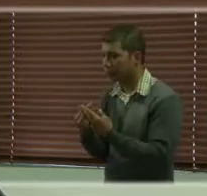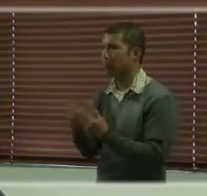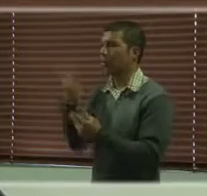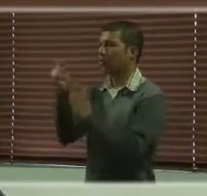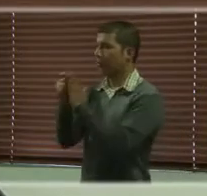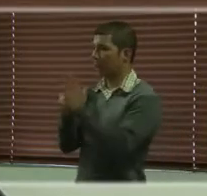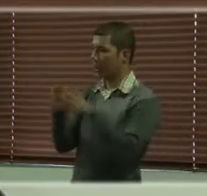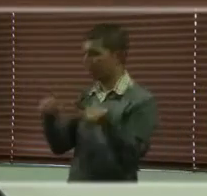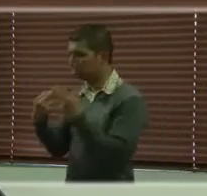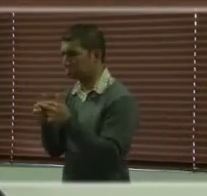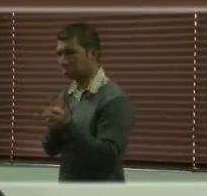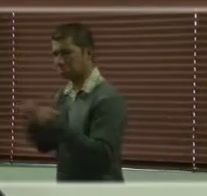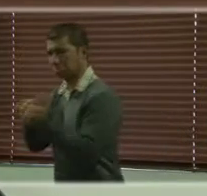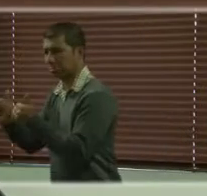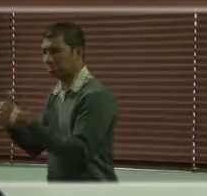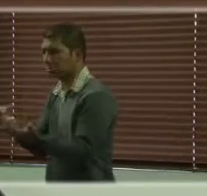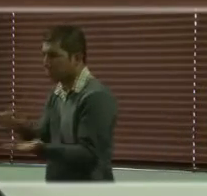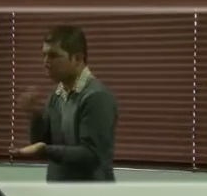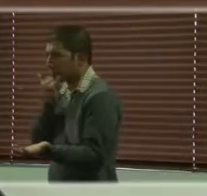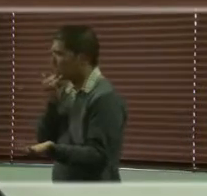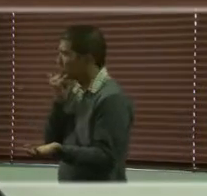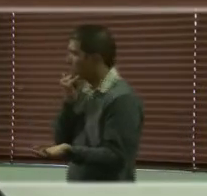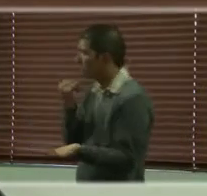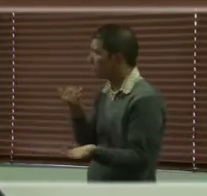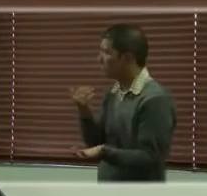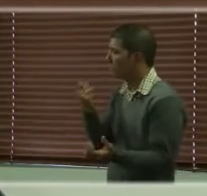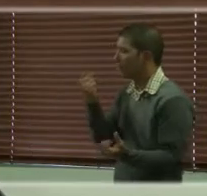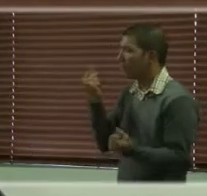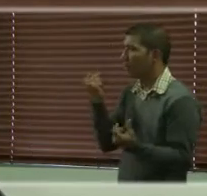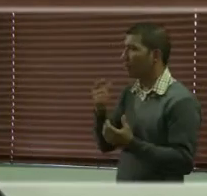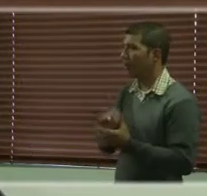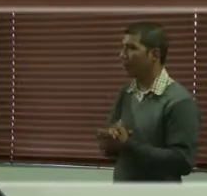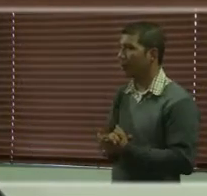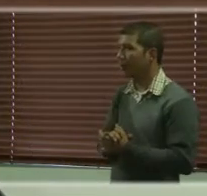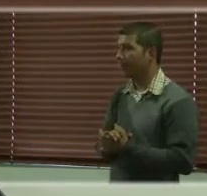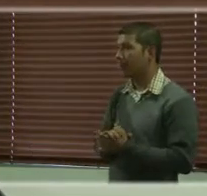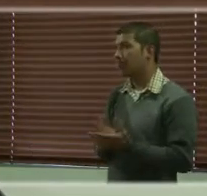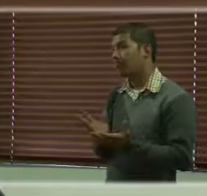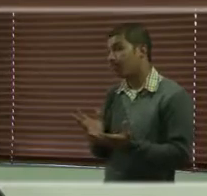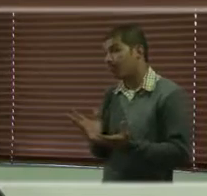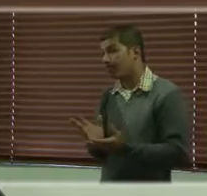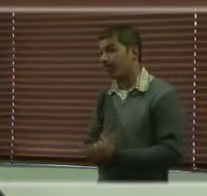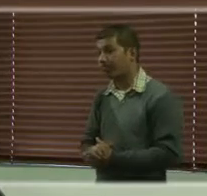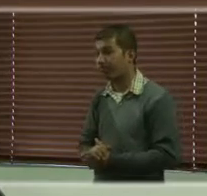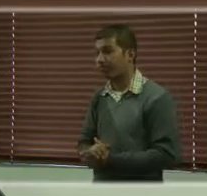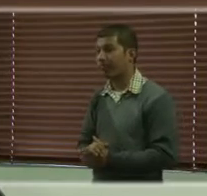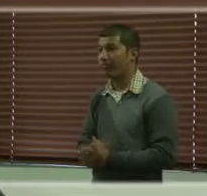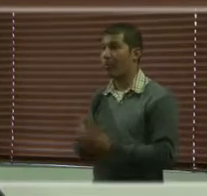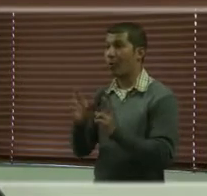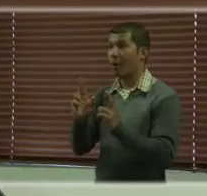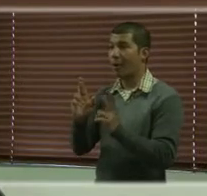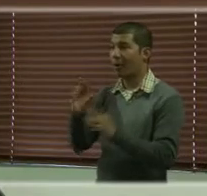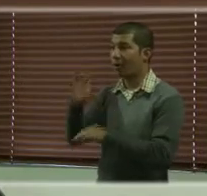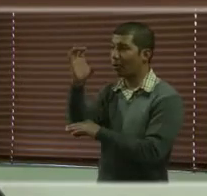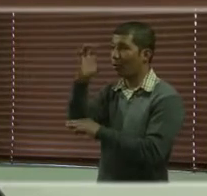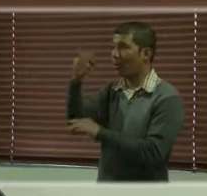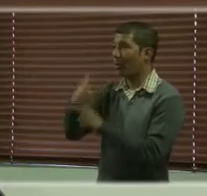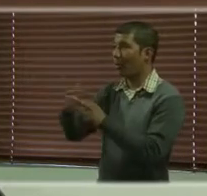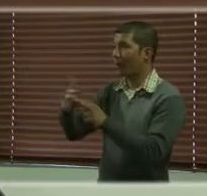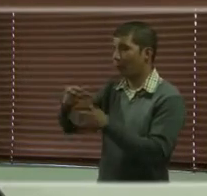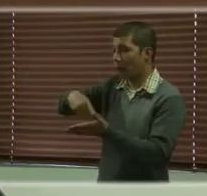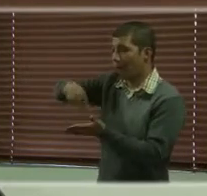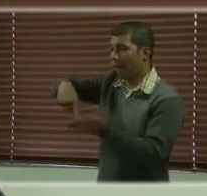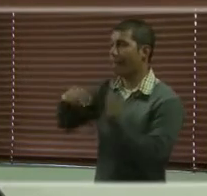Ah bueno pero de pronto y cambie esa política pronto seamos positivos pero